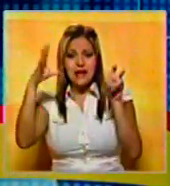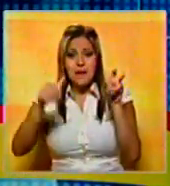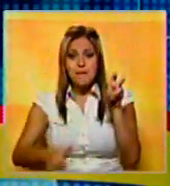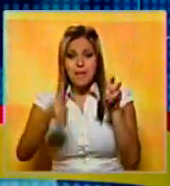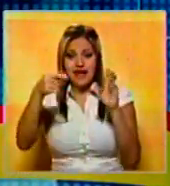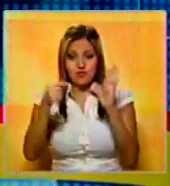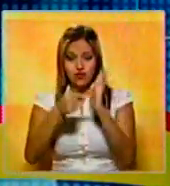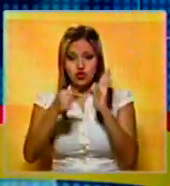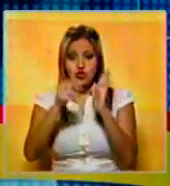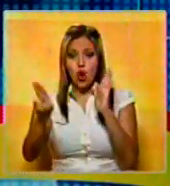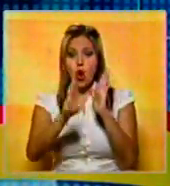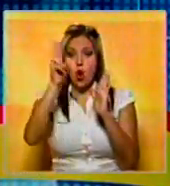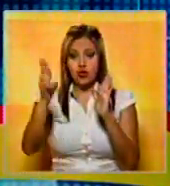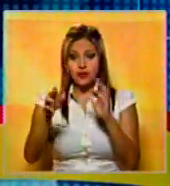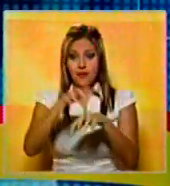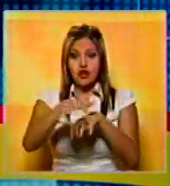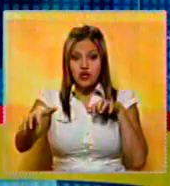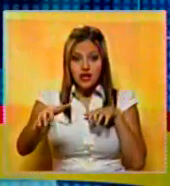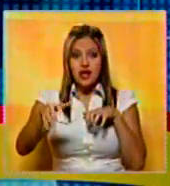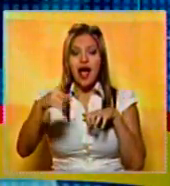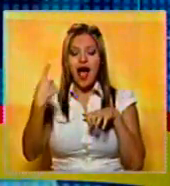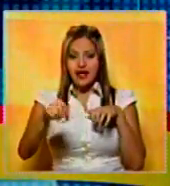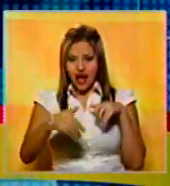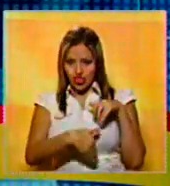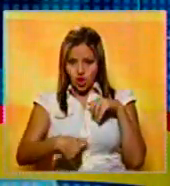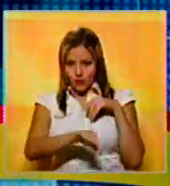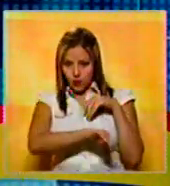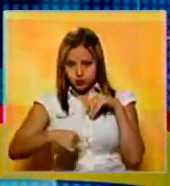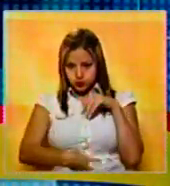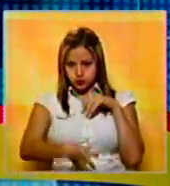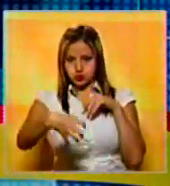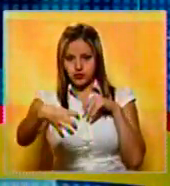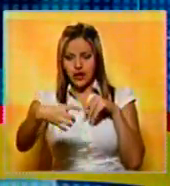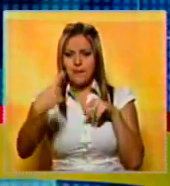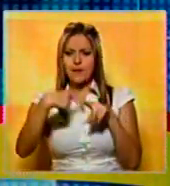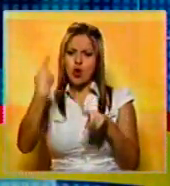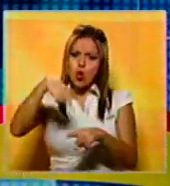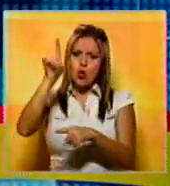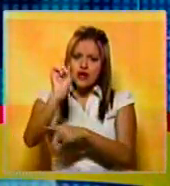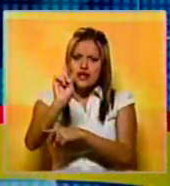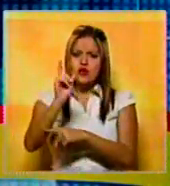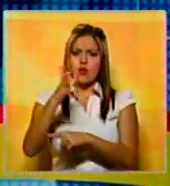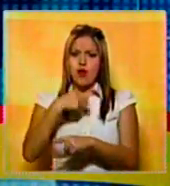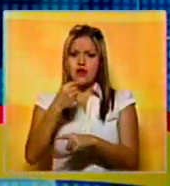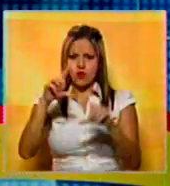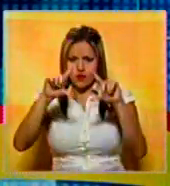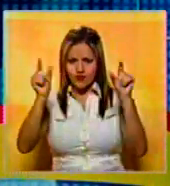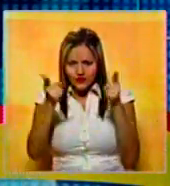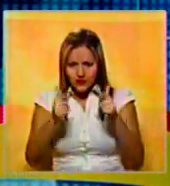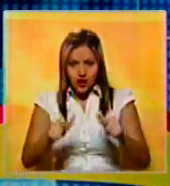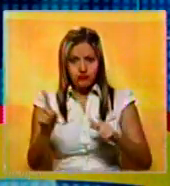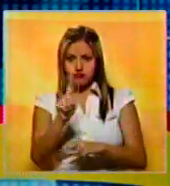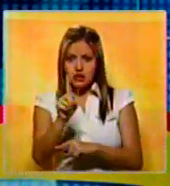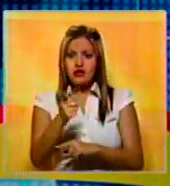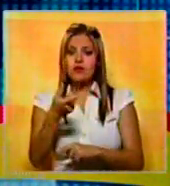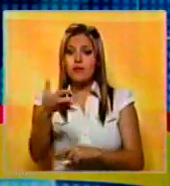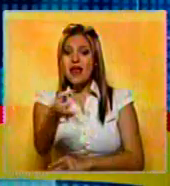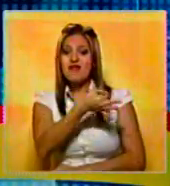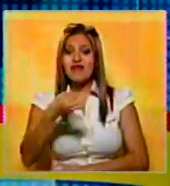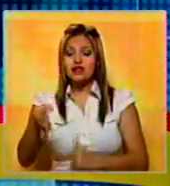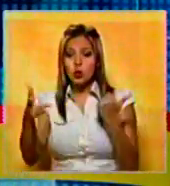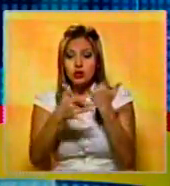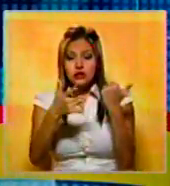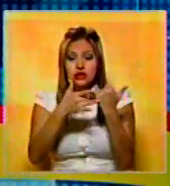frecuente, realizada en la mayoría de los casos por vía abdominal. Pero esa no es la única opción. Los especialistas han perfeccionado la técnica